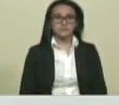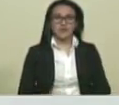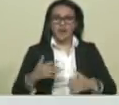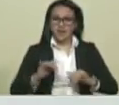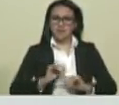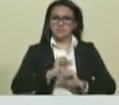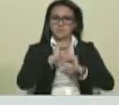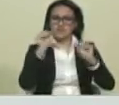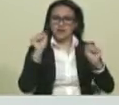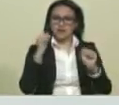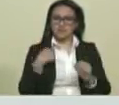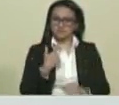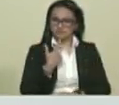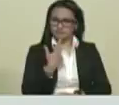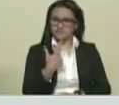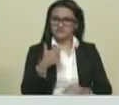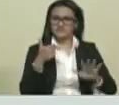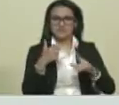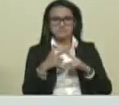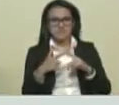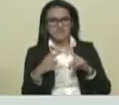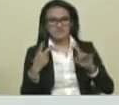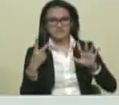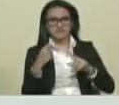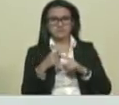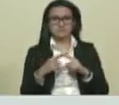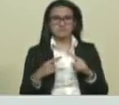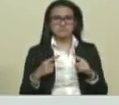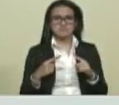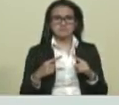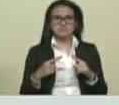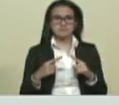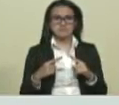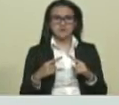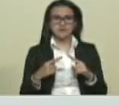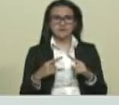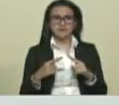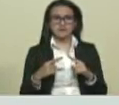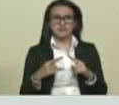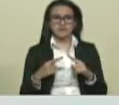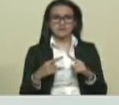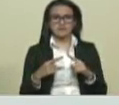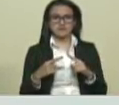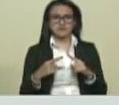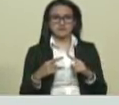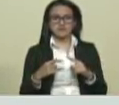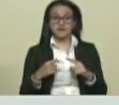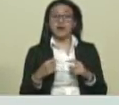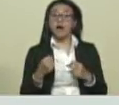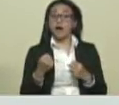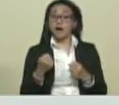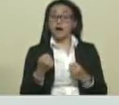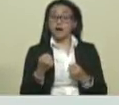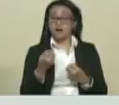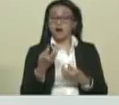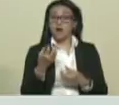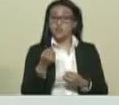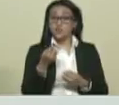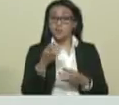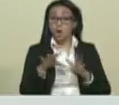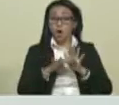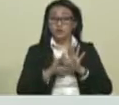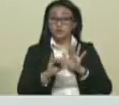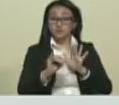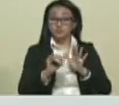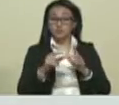mañana, 6:30, 7:30, fuimos teniendo buenos números en la constitución de